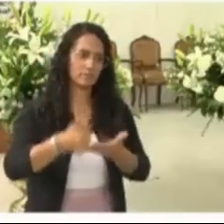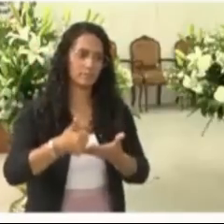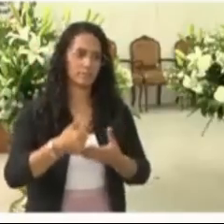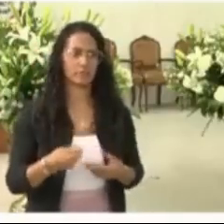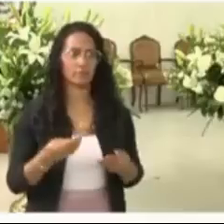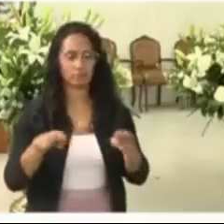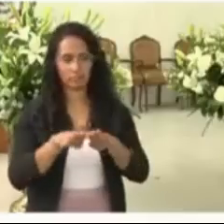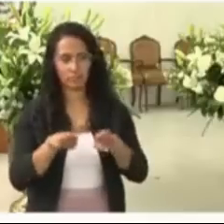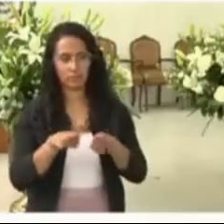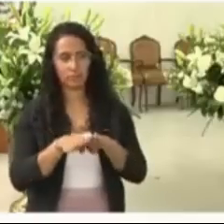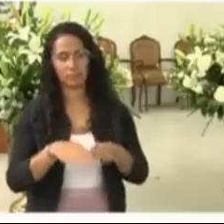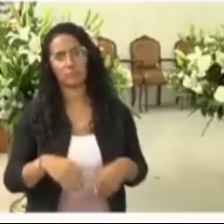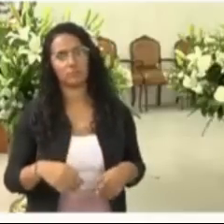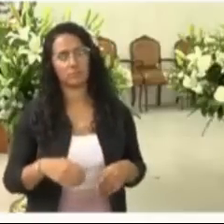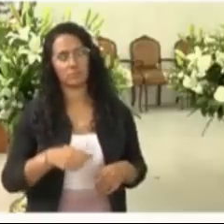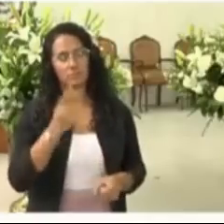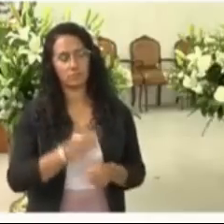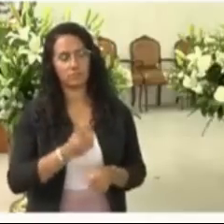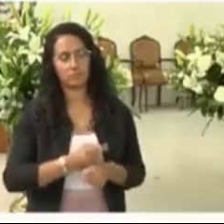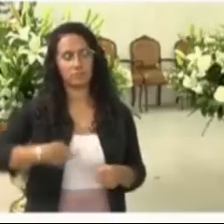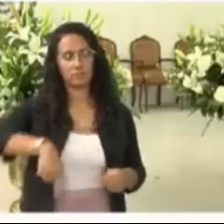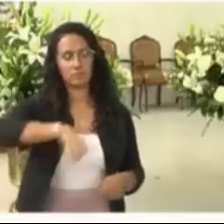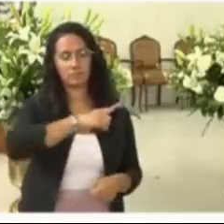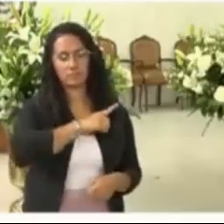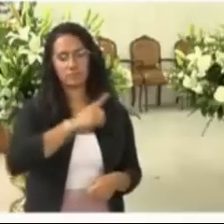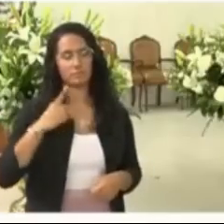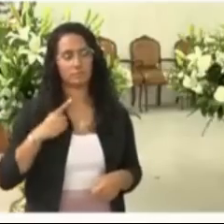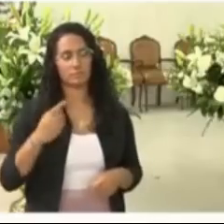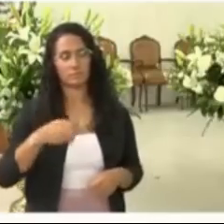y espera. Y finalmente,